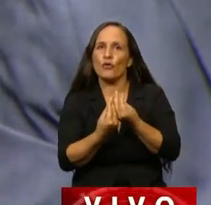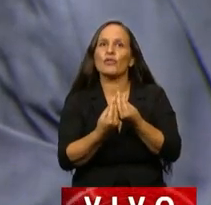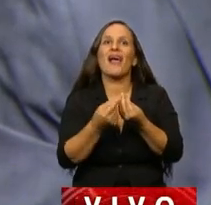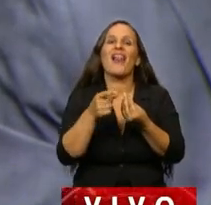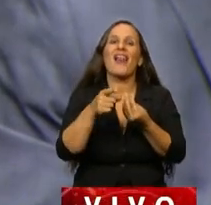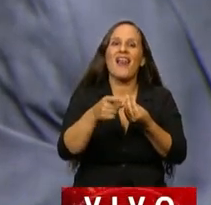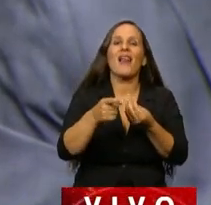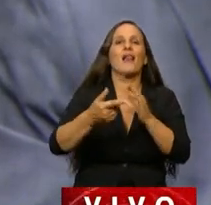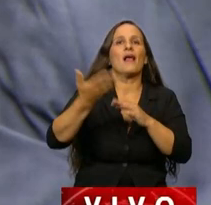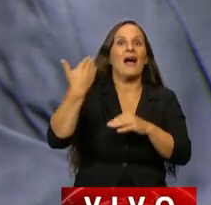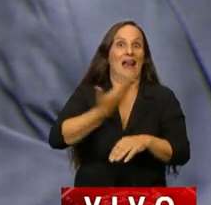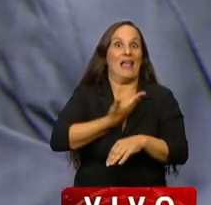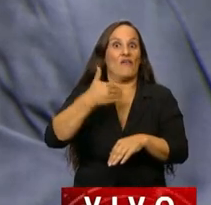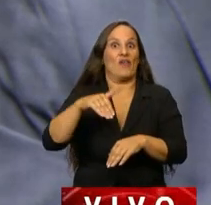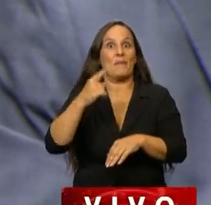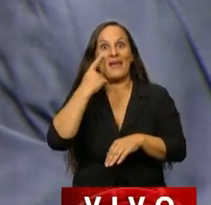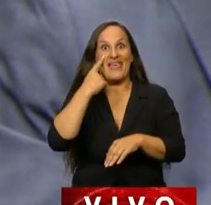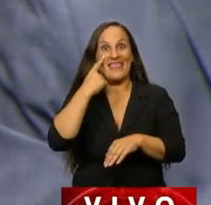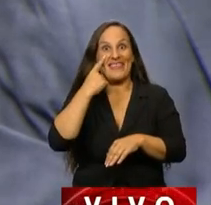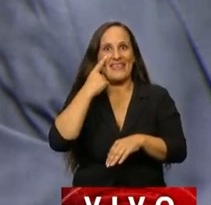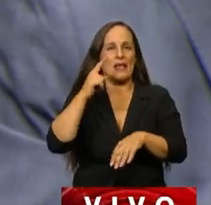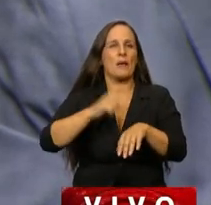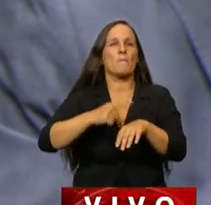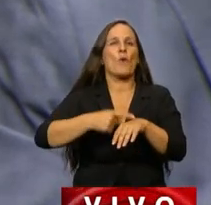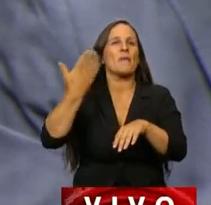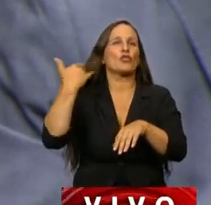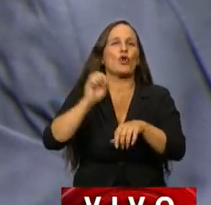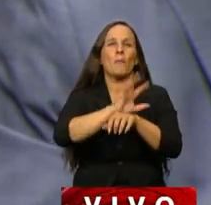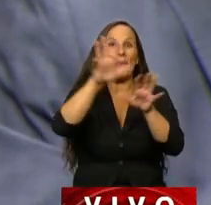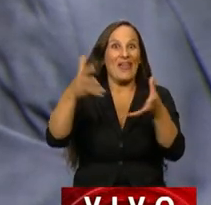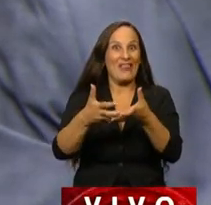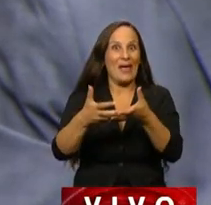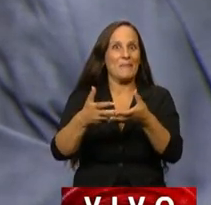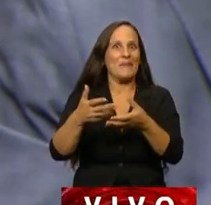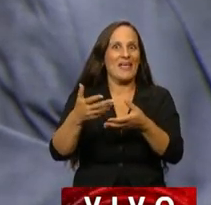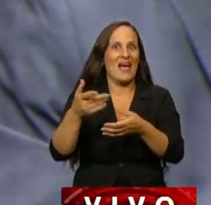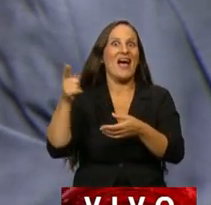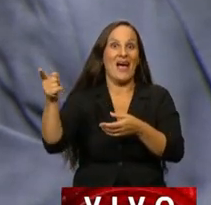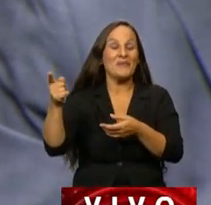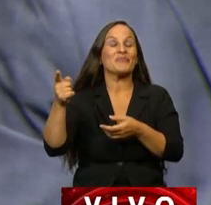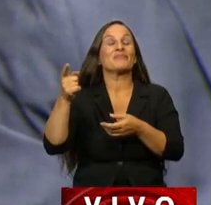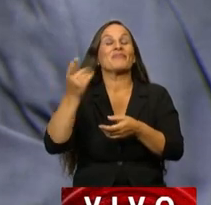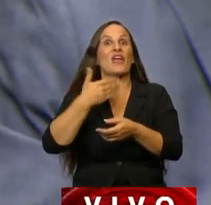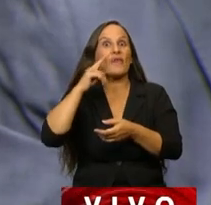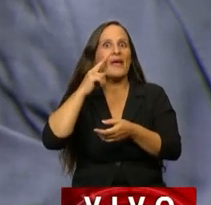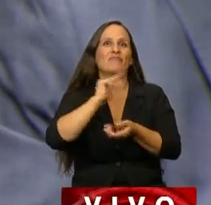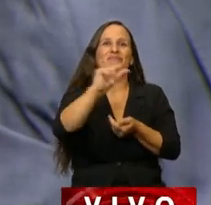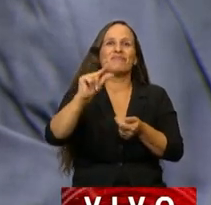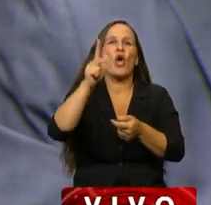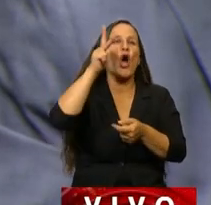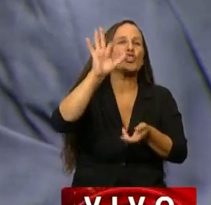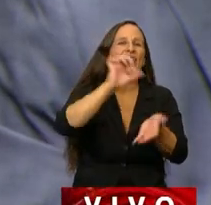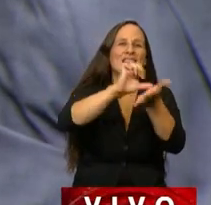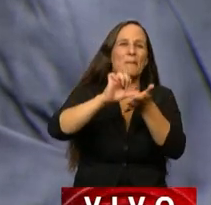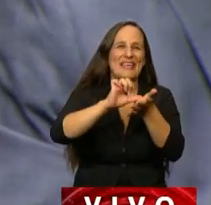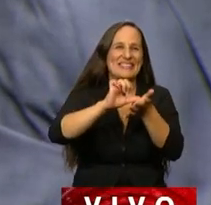al que asistió el Fondo Monetario en el momento de la pandemia a 80 países por un monto